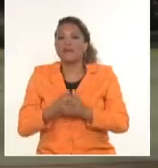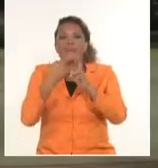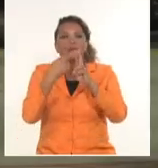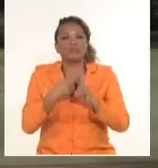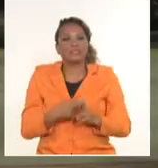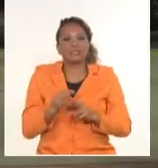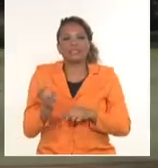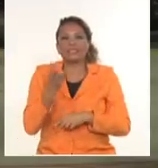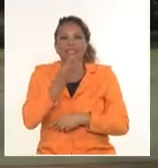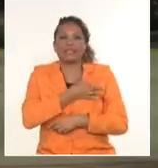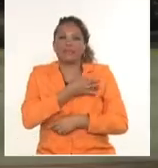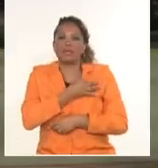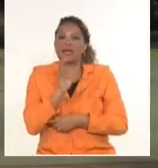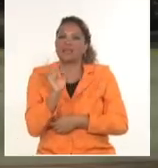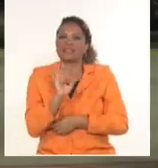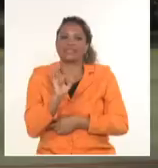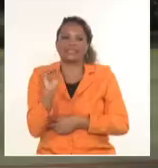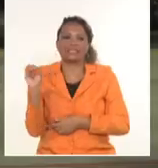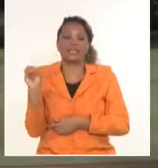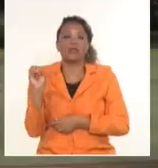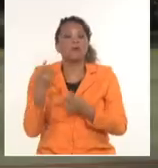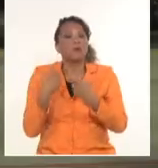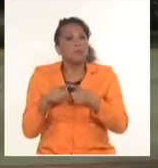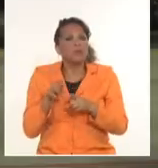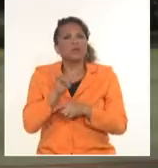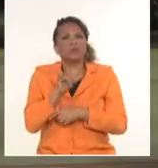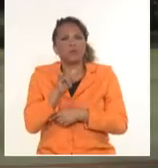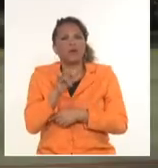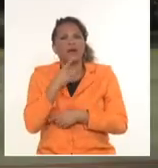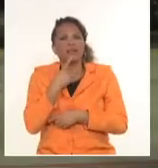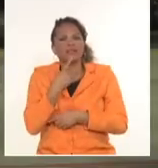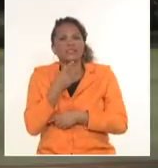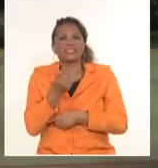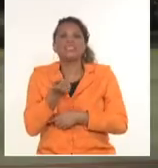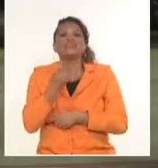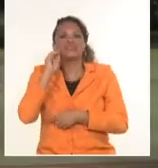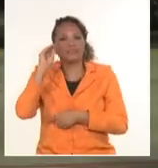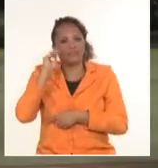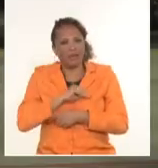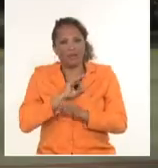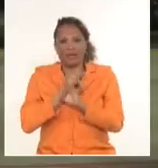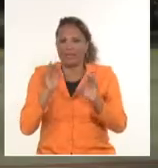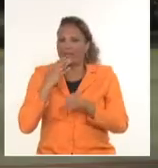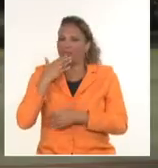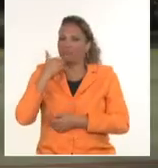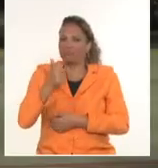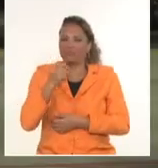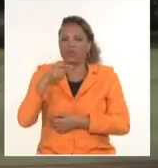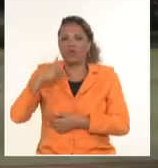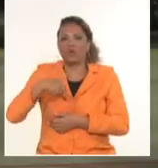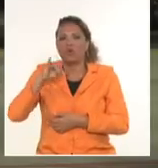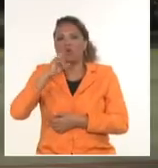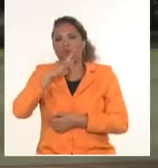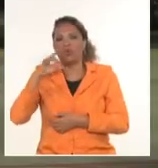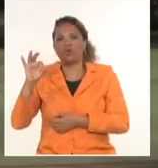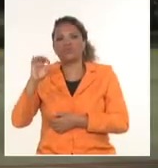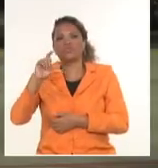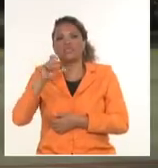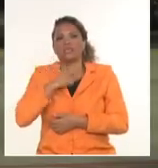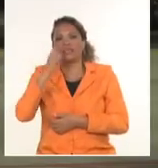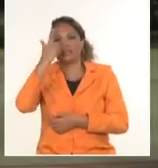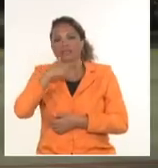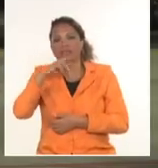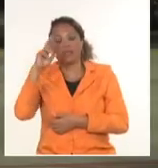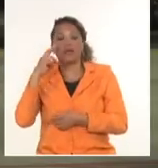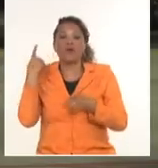tercera medalla. Pero lo cierto es que, ¿quién duda de la calidad de Julio César Lacruz? O Arlen López, quien no